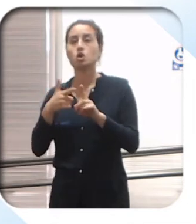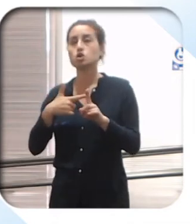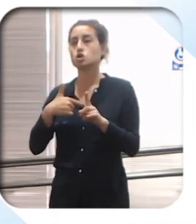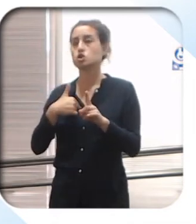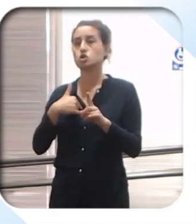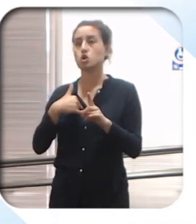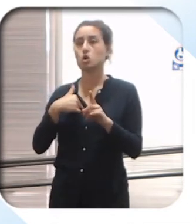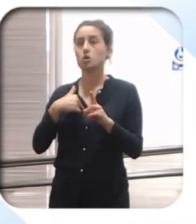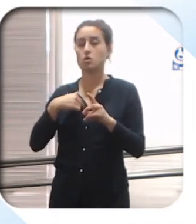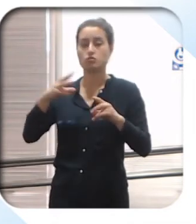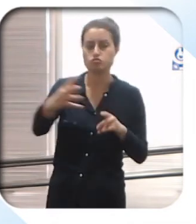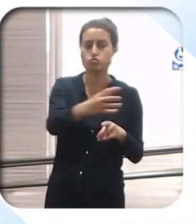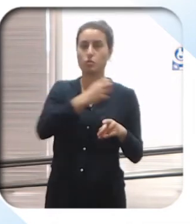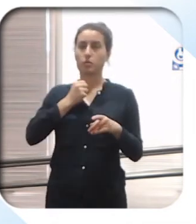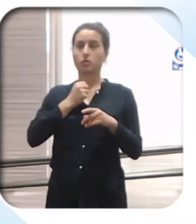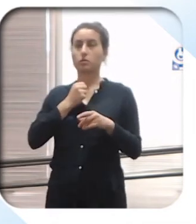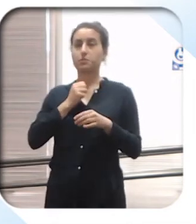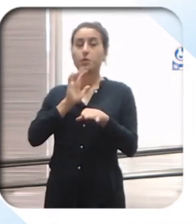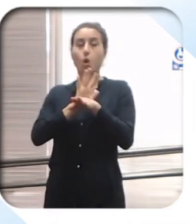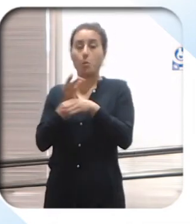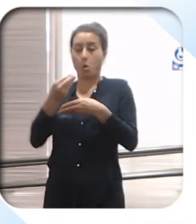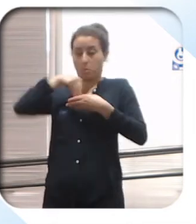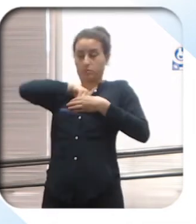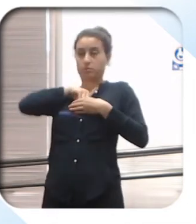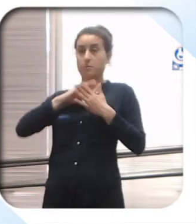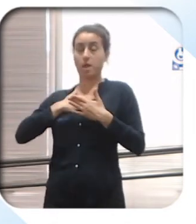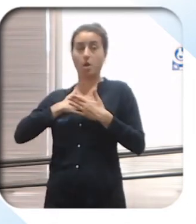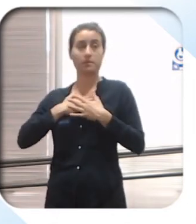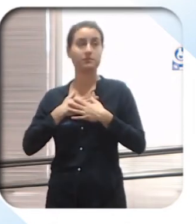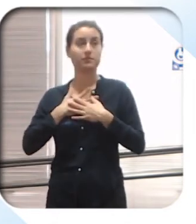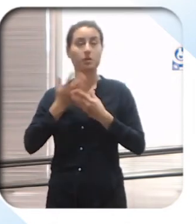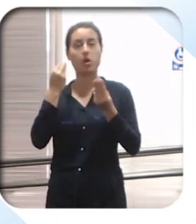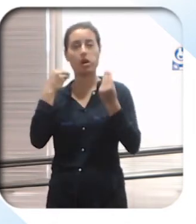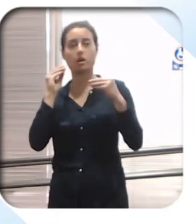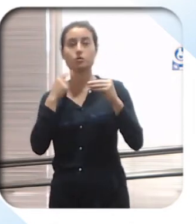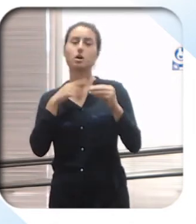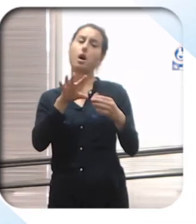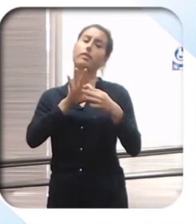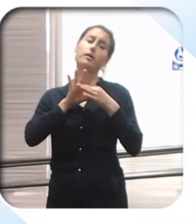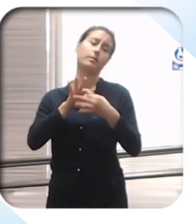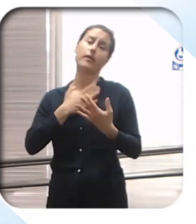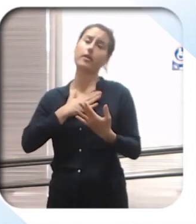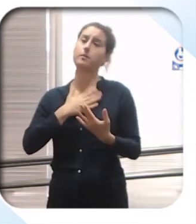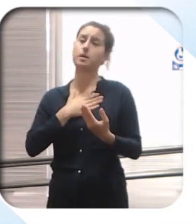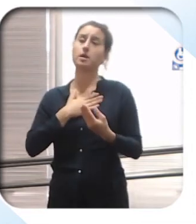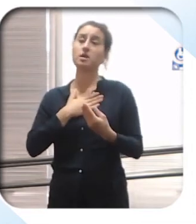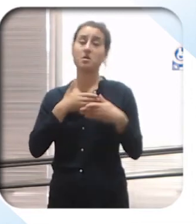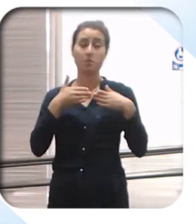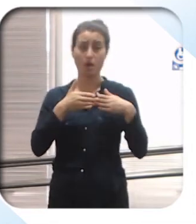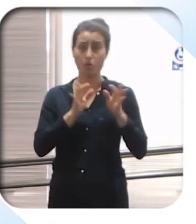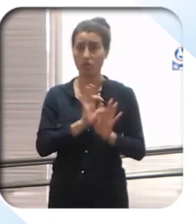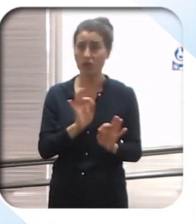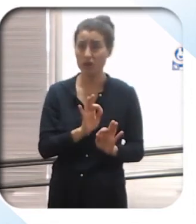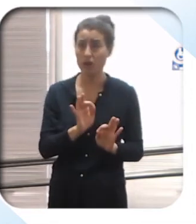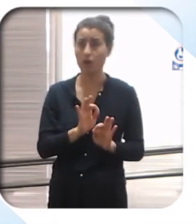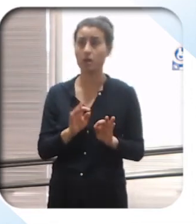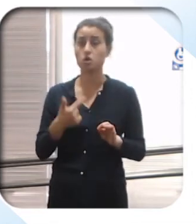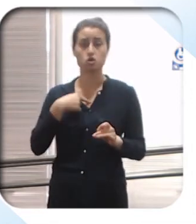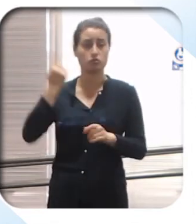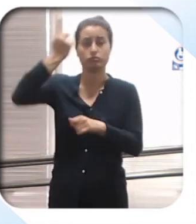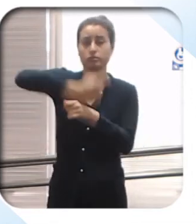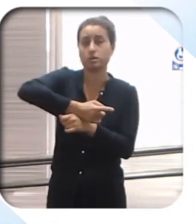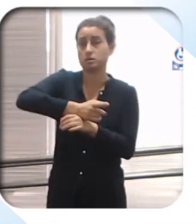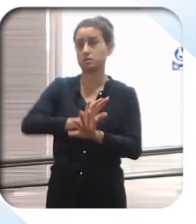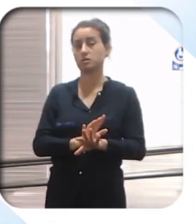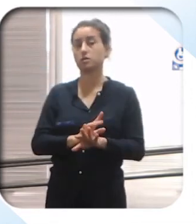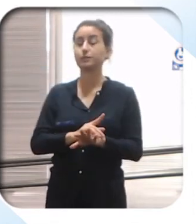me apropio de la persona, porque con la excusa de que depende, yo ya no le pregunto y doy por sentado algo.